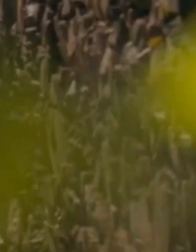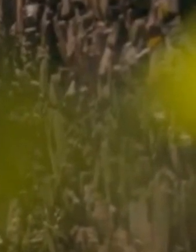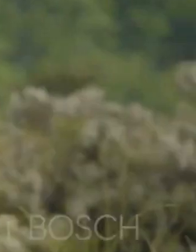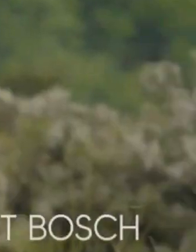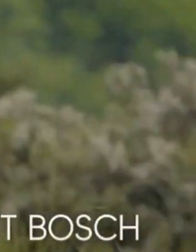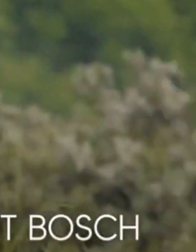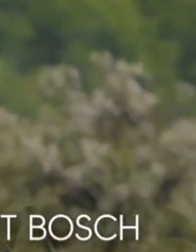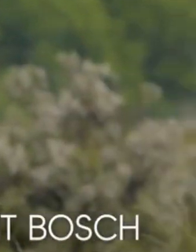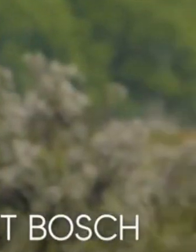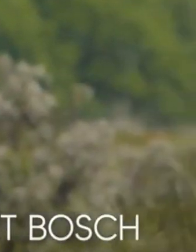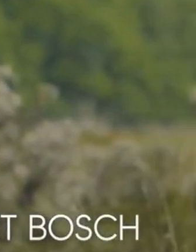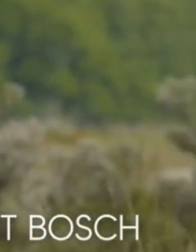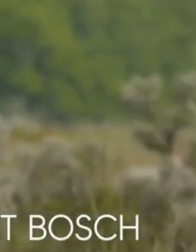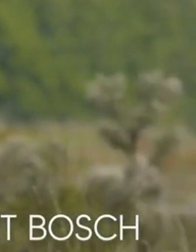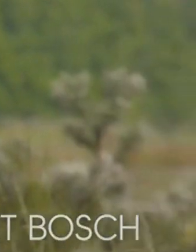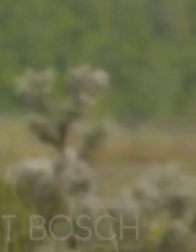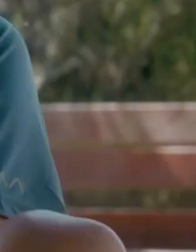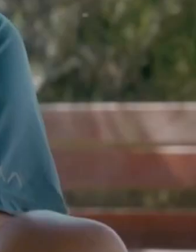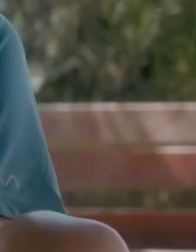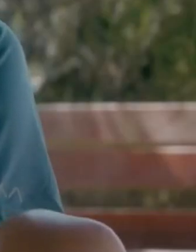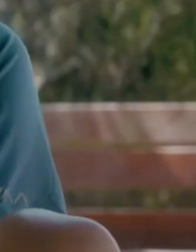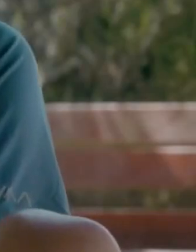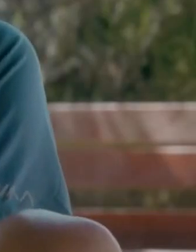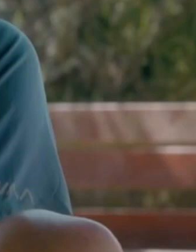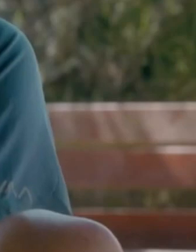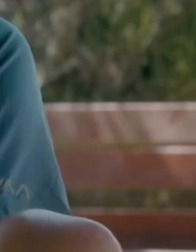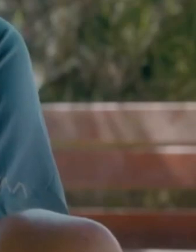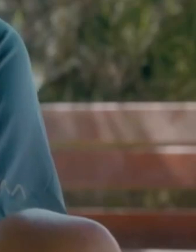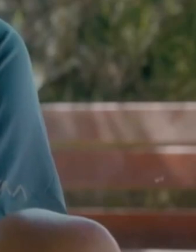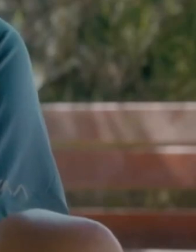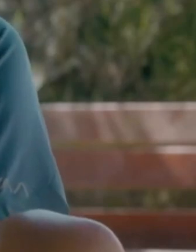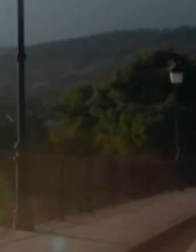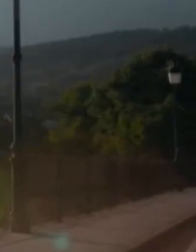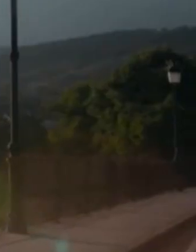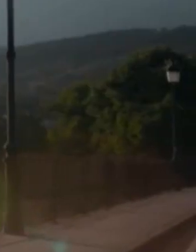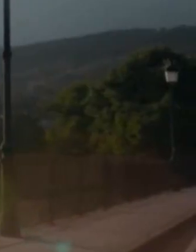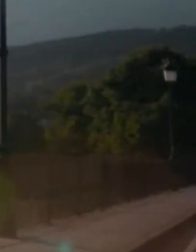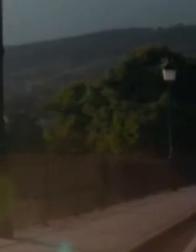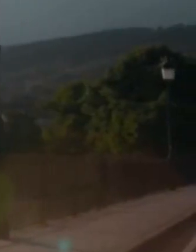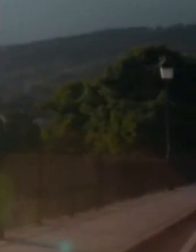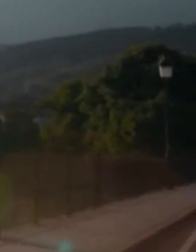Muchas veces nuestras responsabilidades, nuestra necesidad de trabajar, nuestra necesidad de lo que sea,